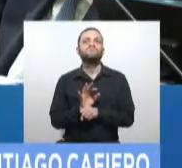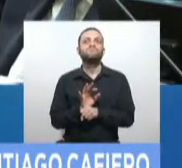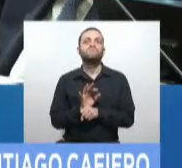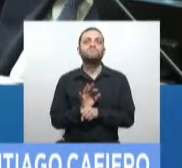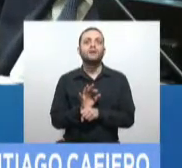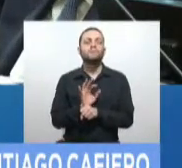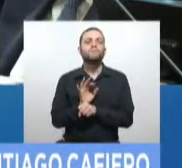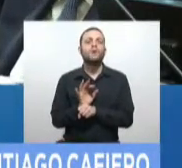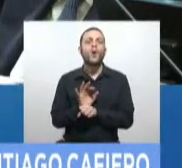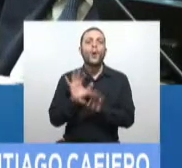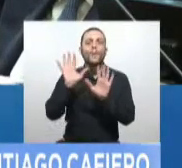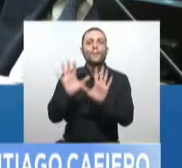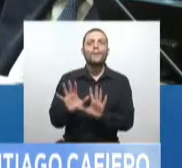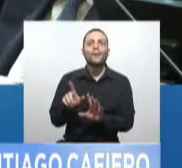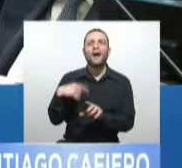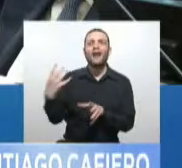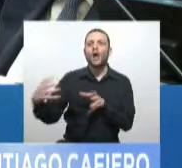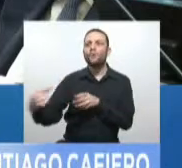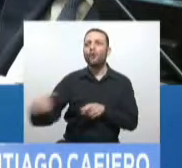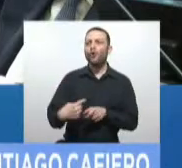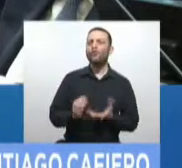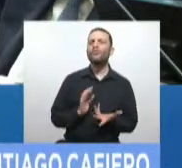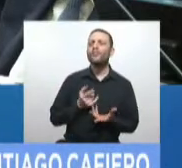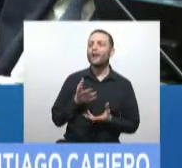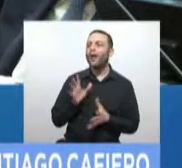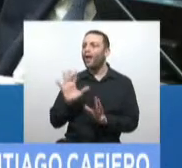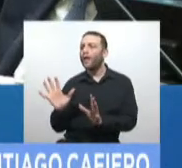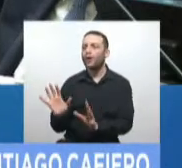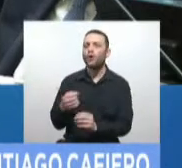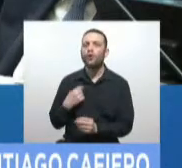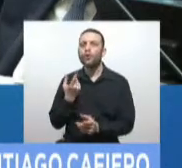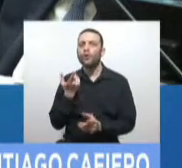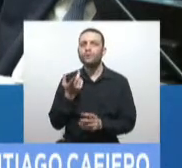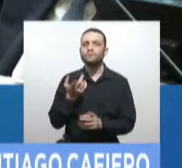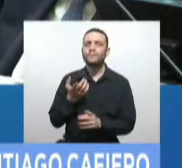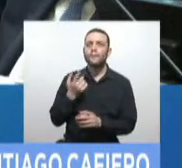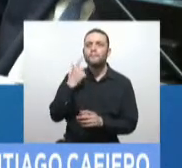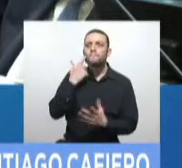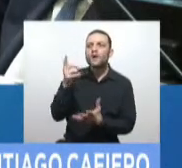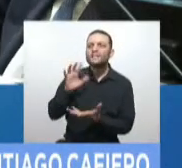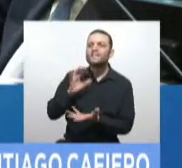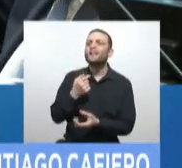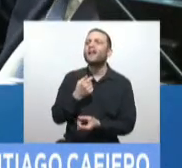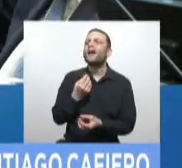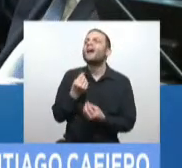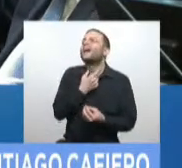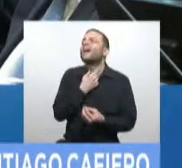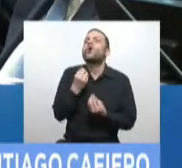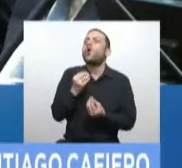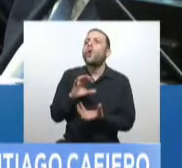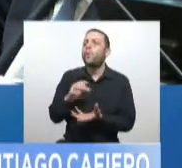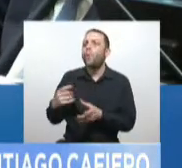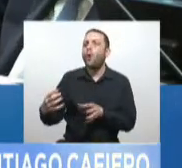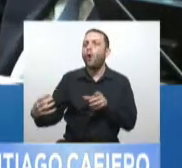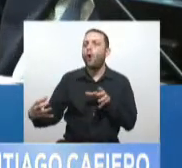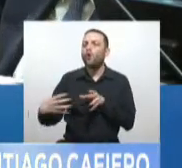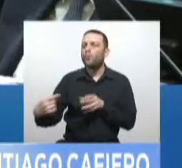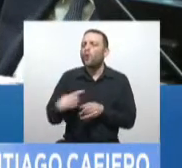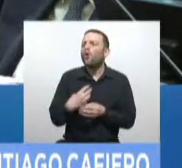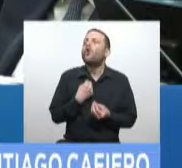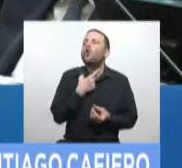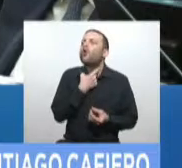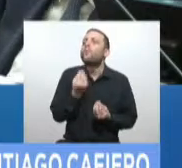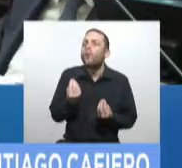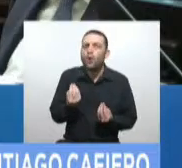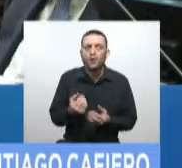haberes en la paritaria de este 2021, muy por encima, lógicamente, de esa estimación oficial del jefe de gabinete